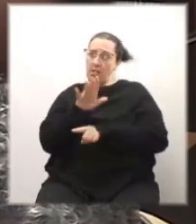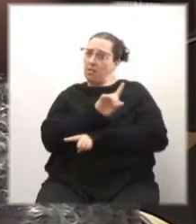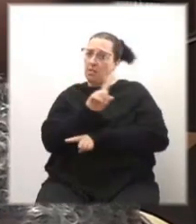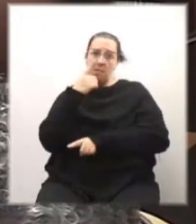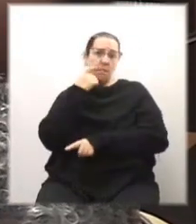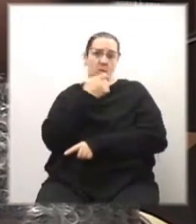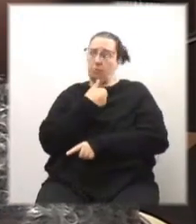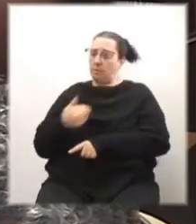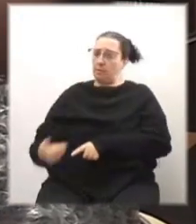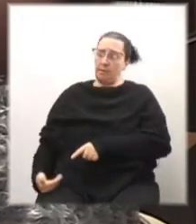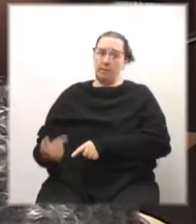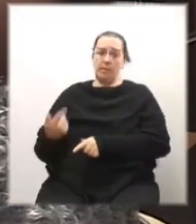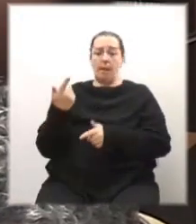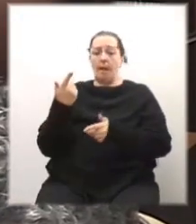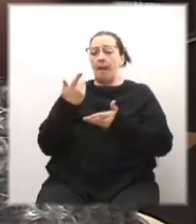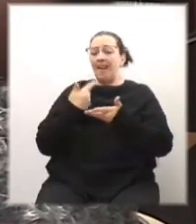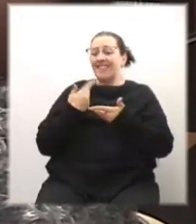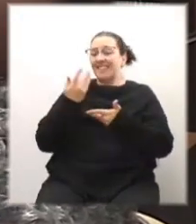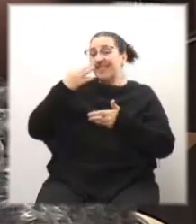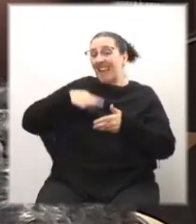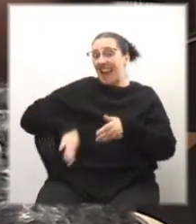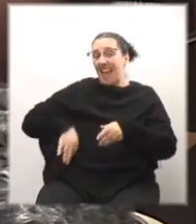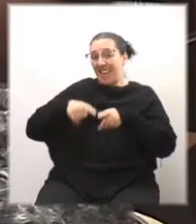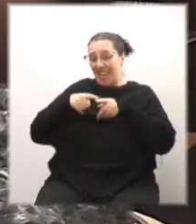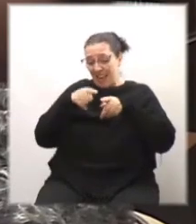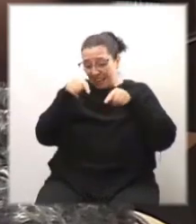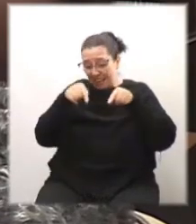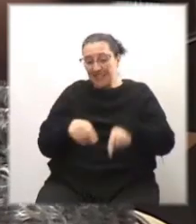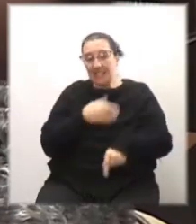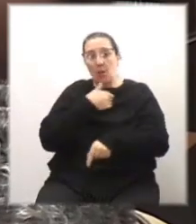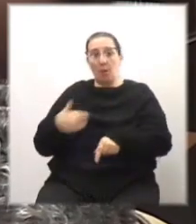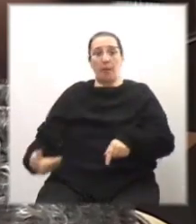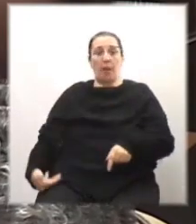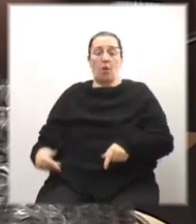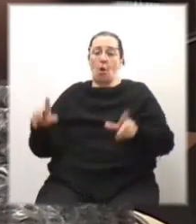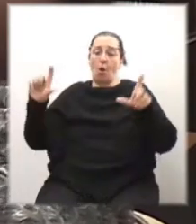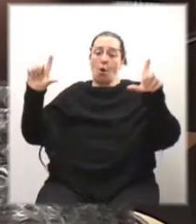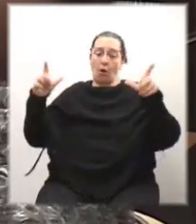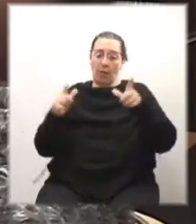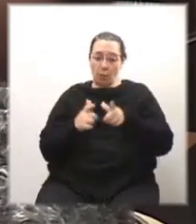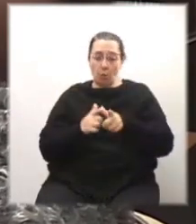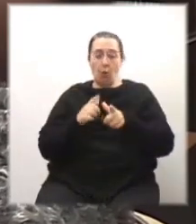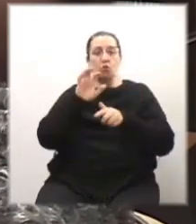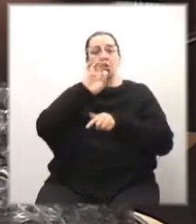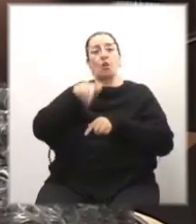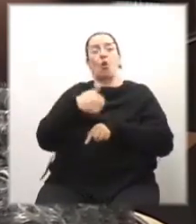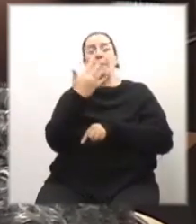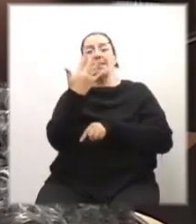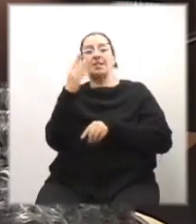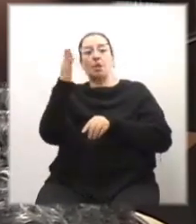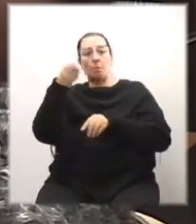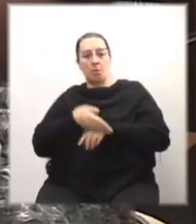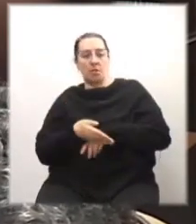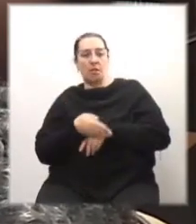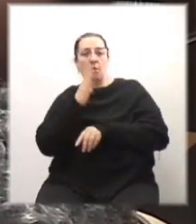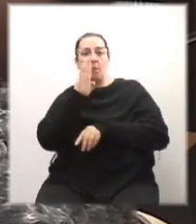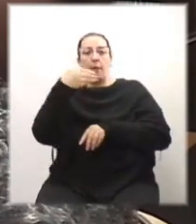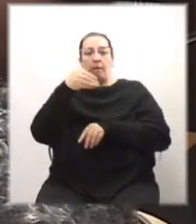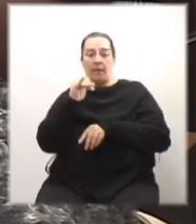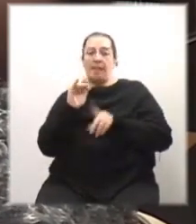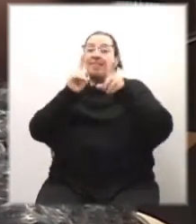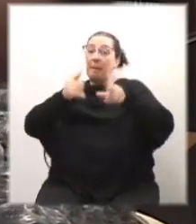La masa salarial del gobierno se redujo 0,5% del PBI y las pasividades